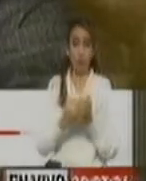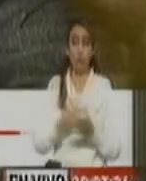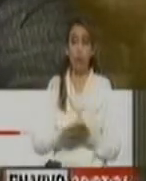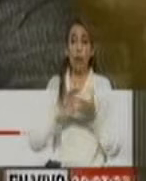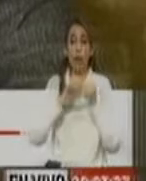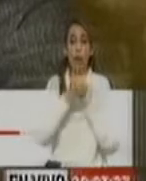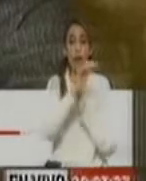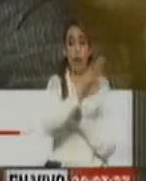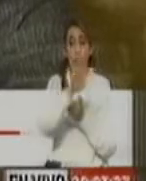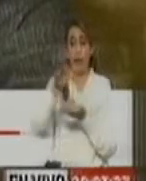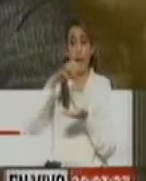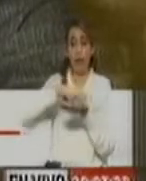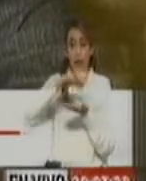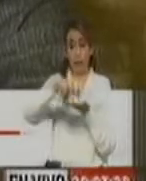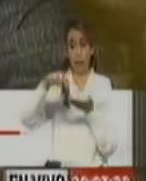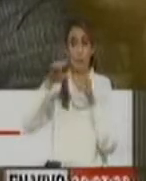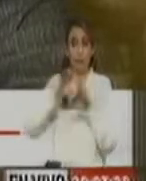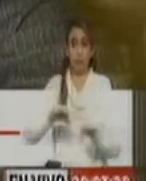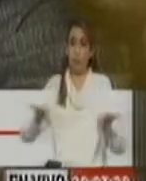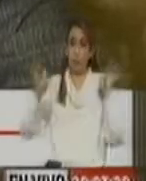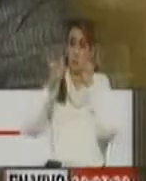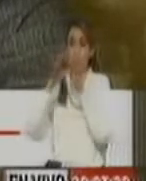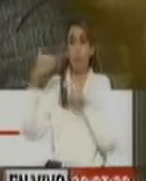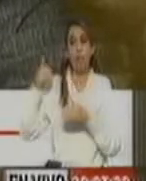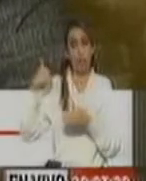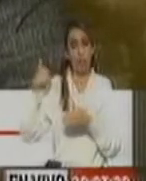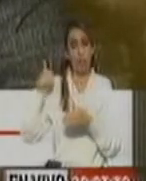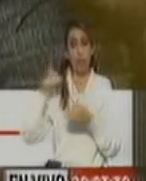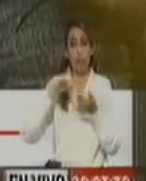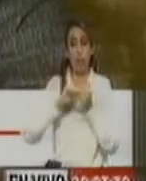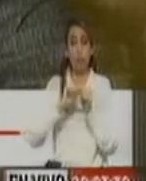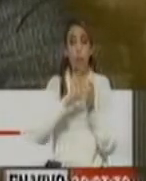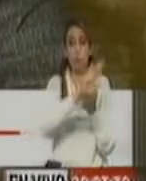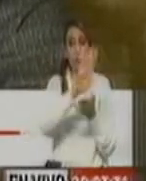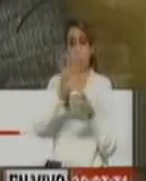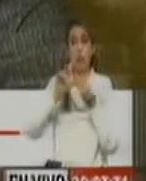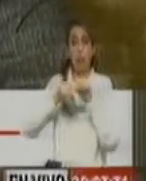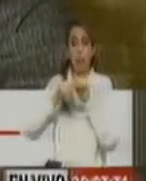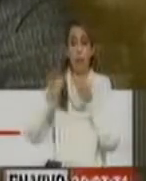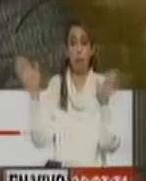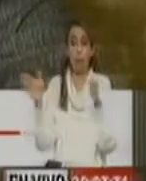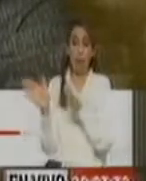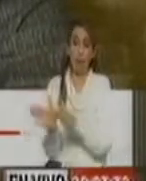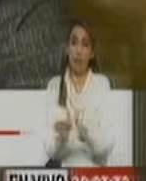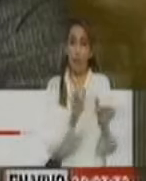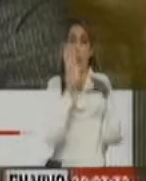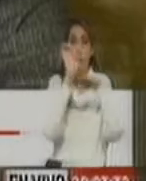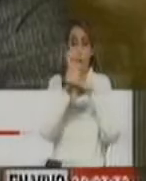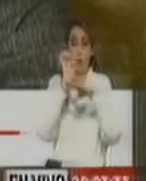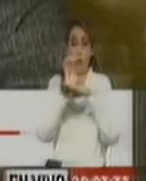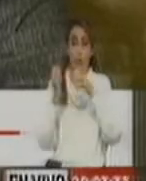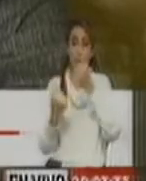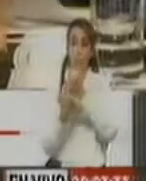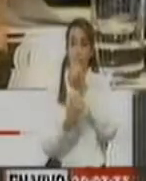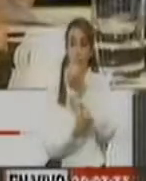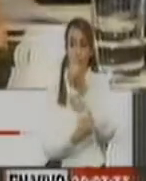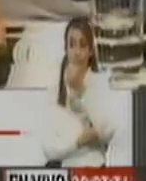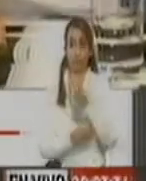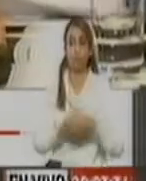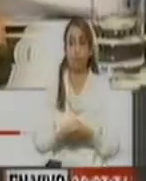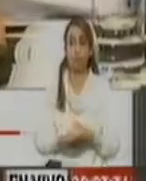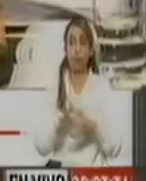Cada provincia es importante, porque con ustedes hacemos patria y vamos consolidando nuestra gobernabilidad. Uno